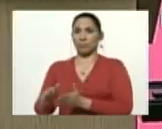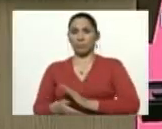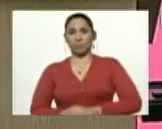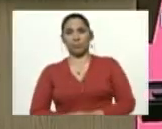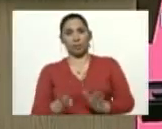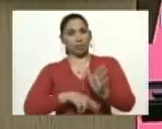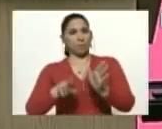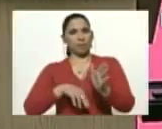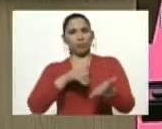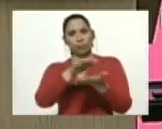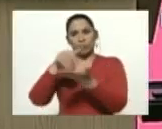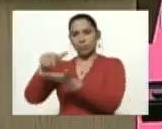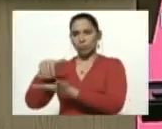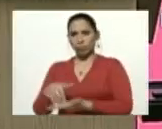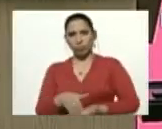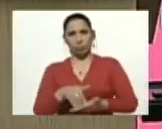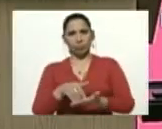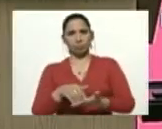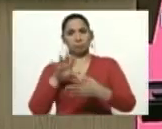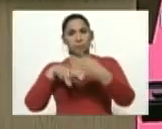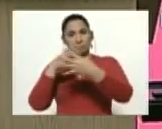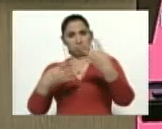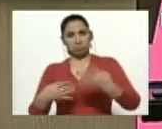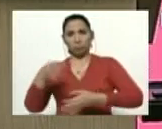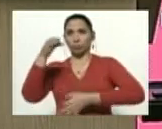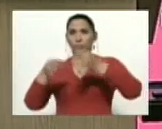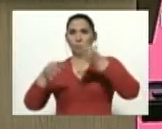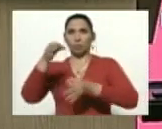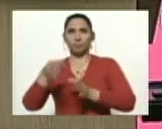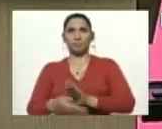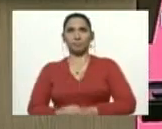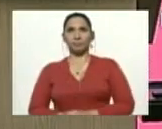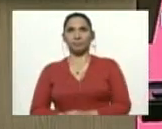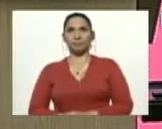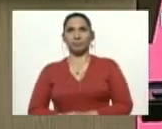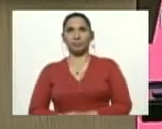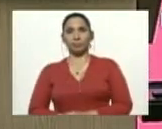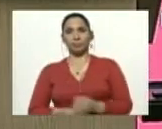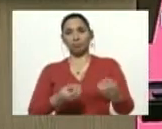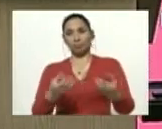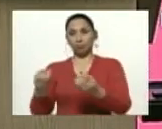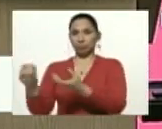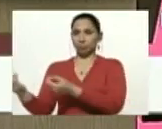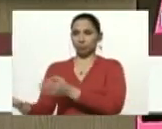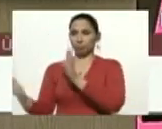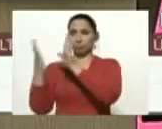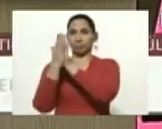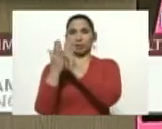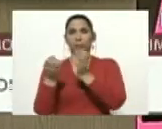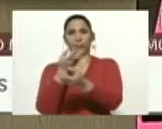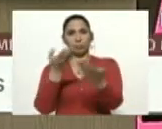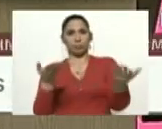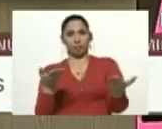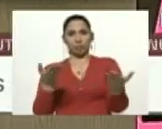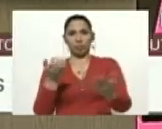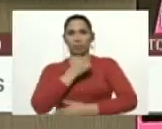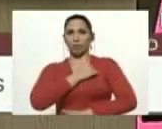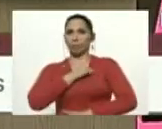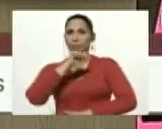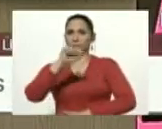repito, una distribución transparente, justa, y que llegue directamente a usted,